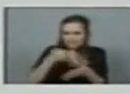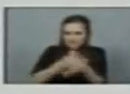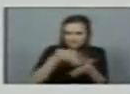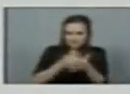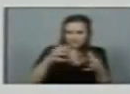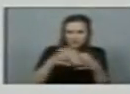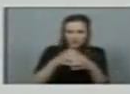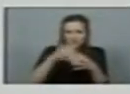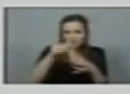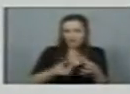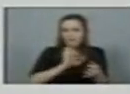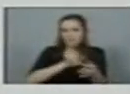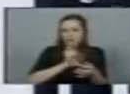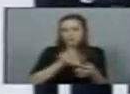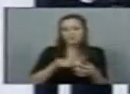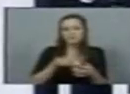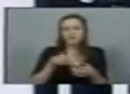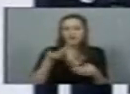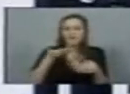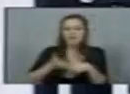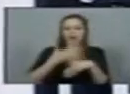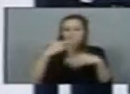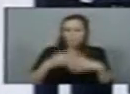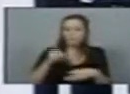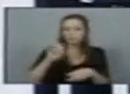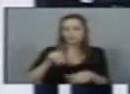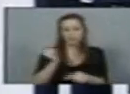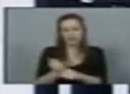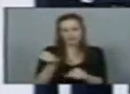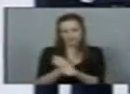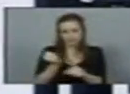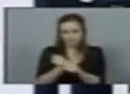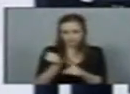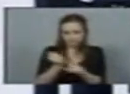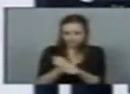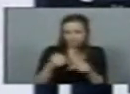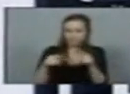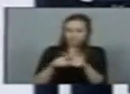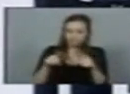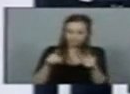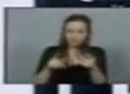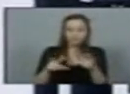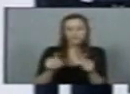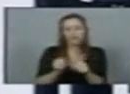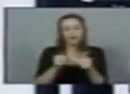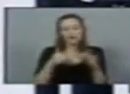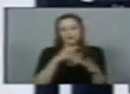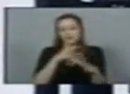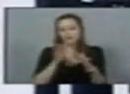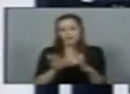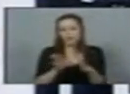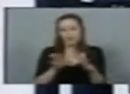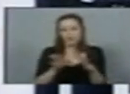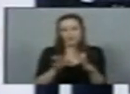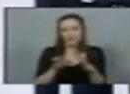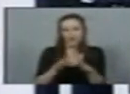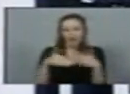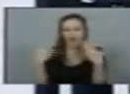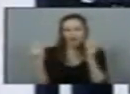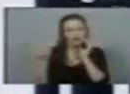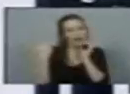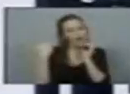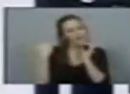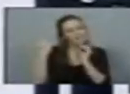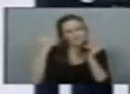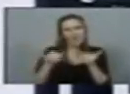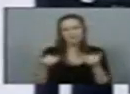que valientemente iba a cumplir su trabajo enviado por las autoridades del diario Crítica, que estaban en esos momentos en una confrontación